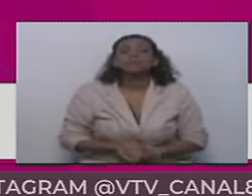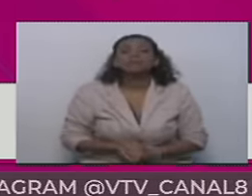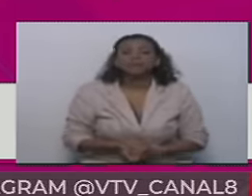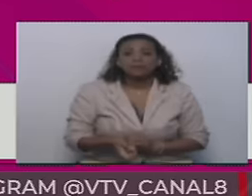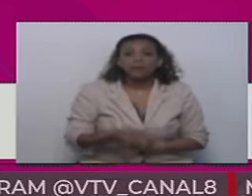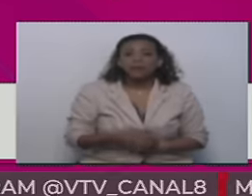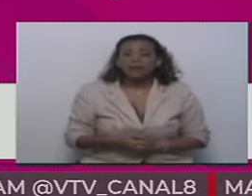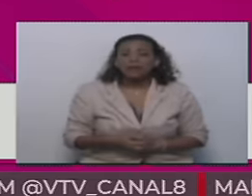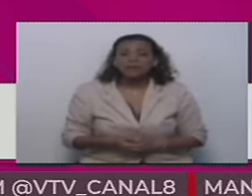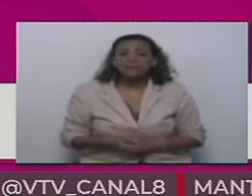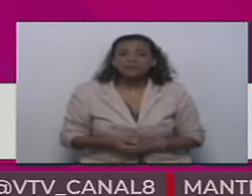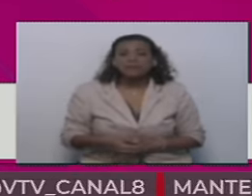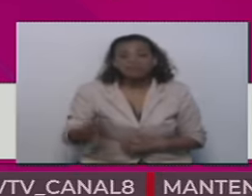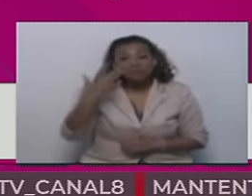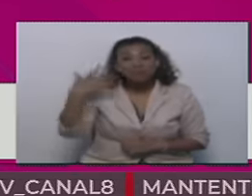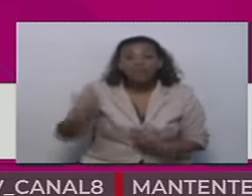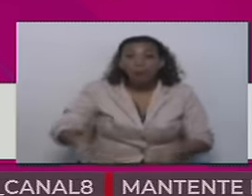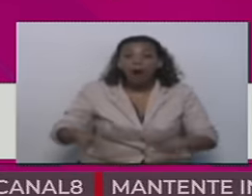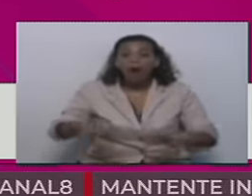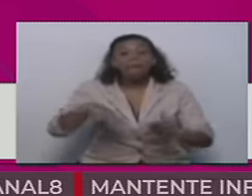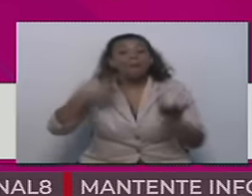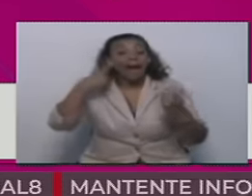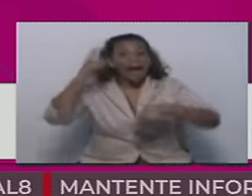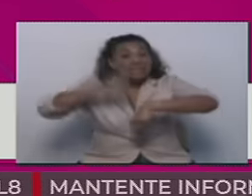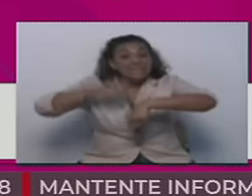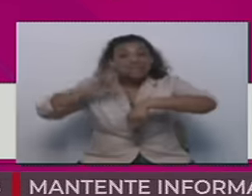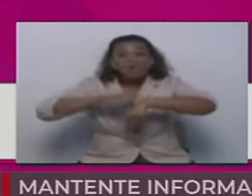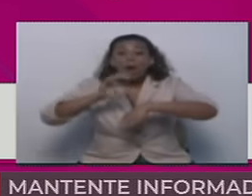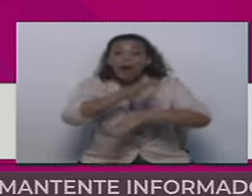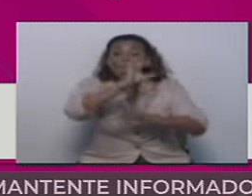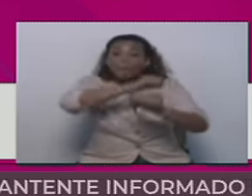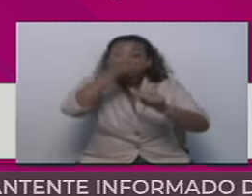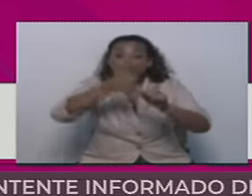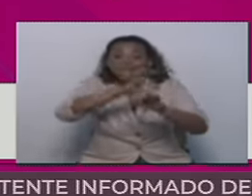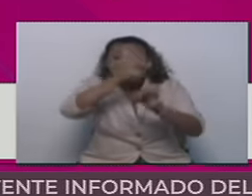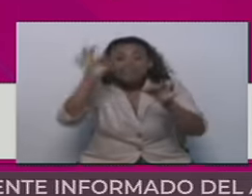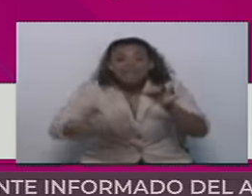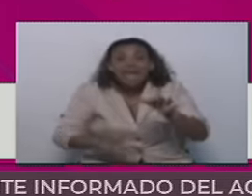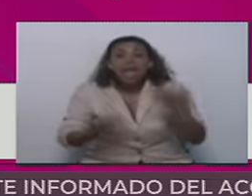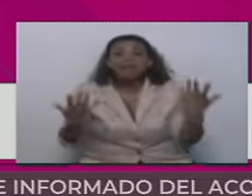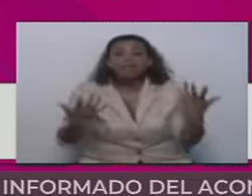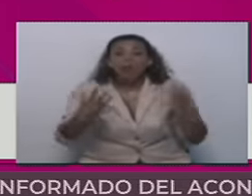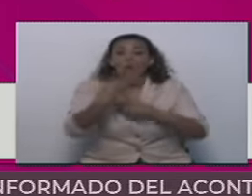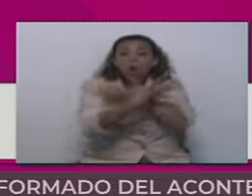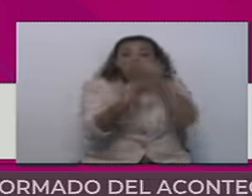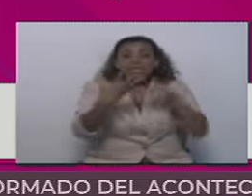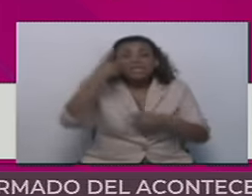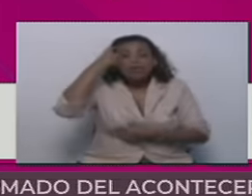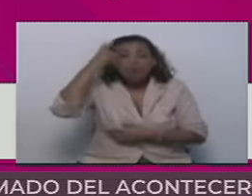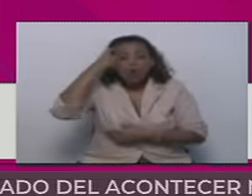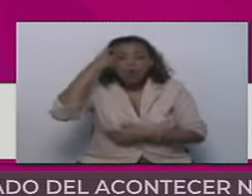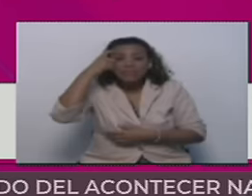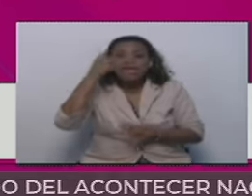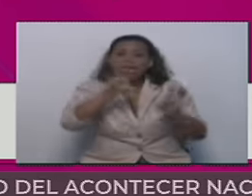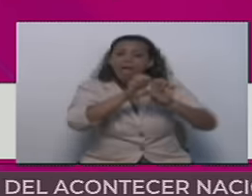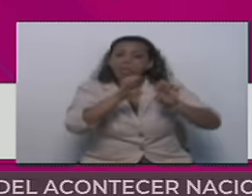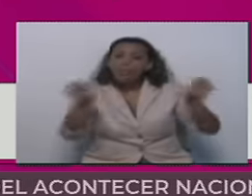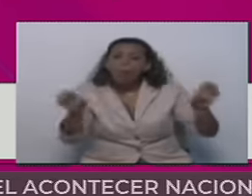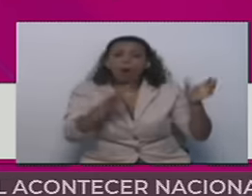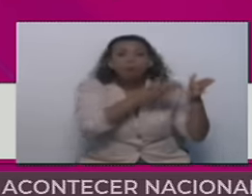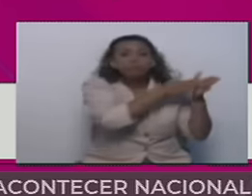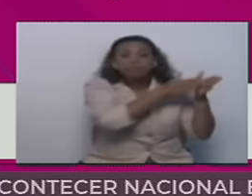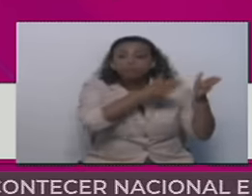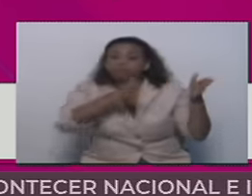la gran meta tiene que ser ir al 100% de escolaridad con los 5 días de clase en toda la educación